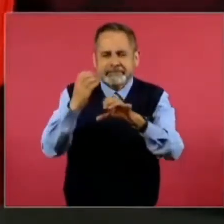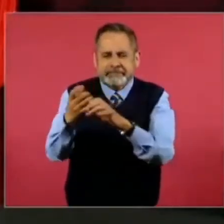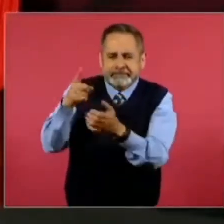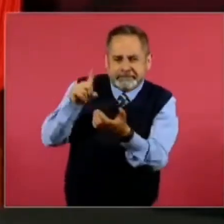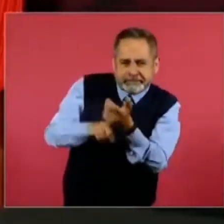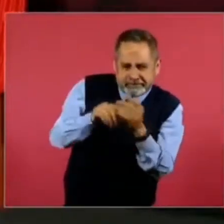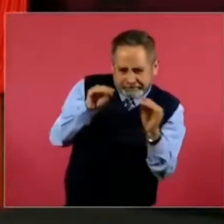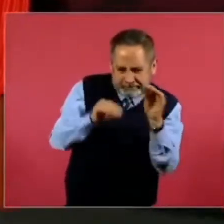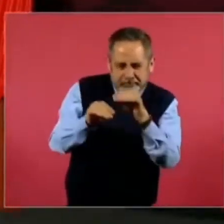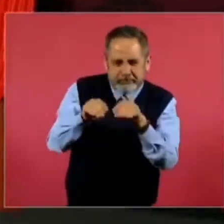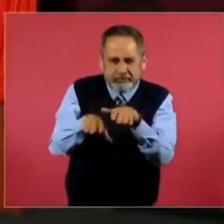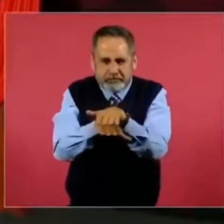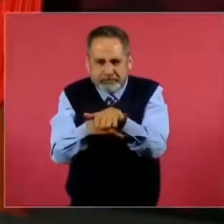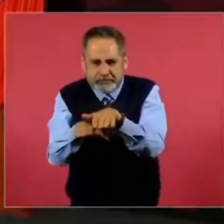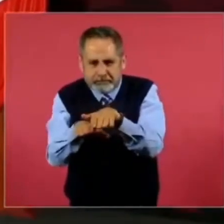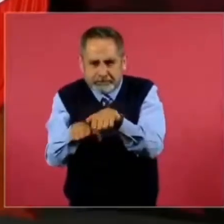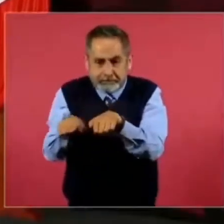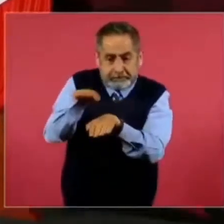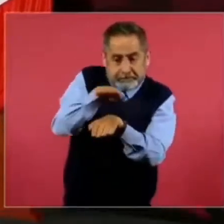piso,